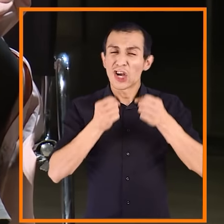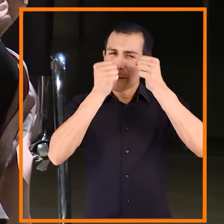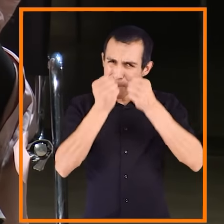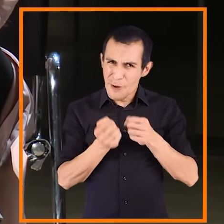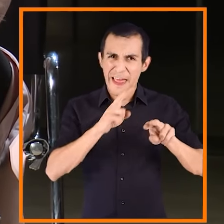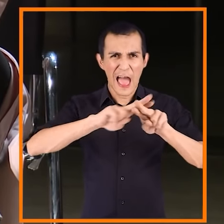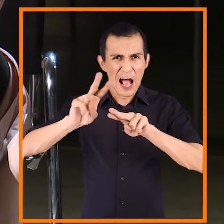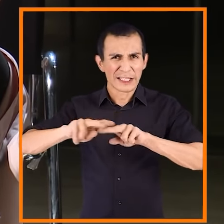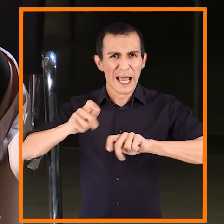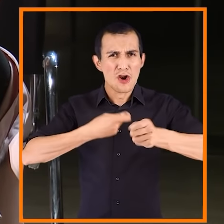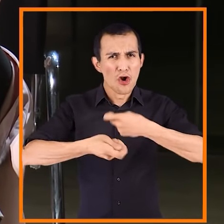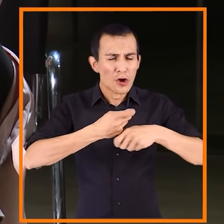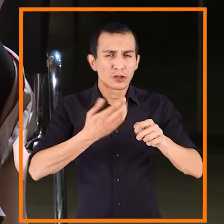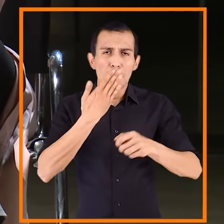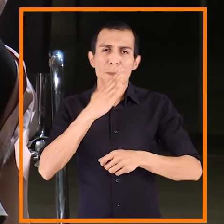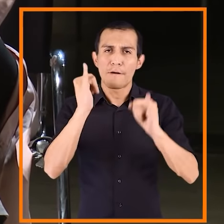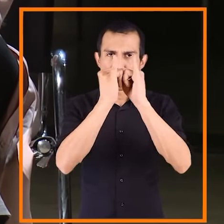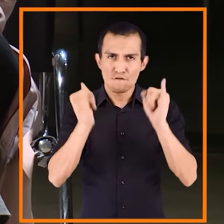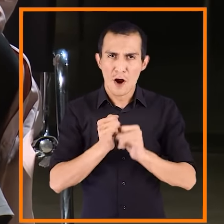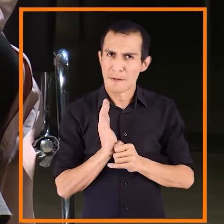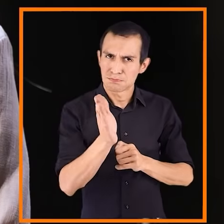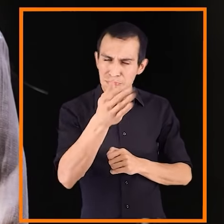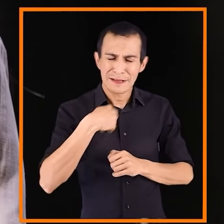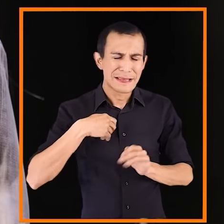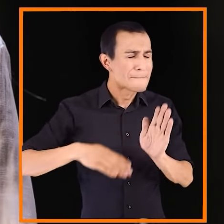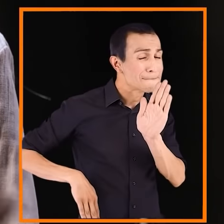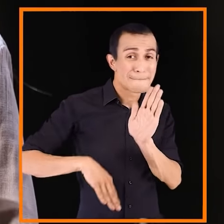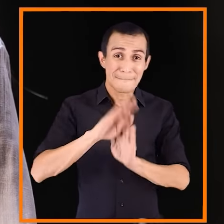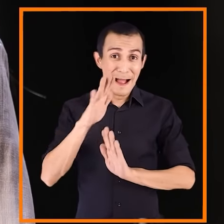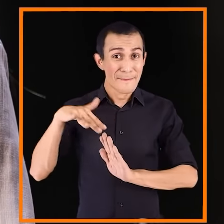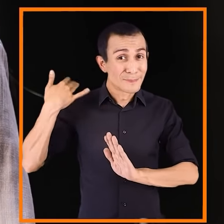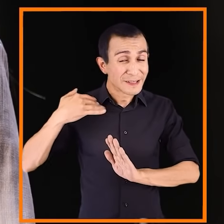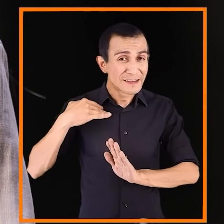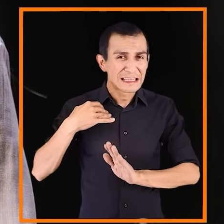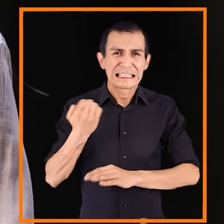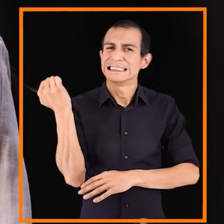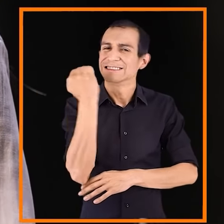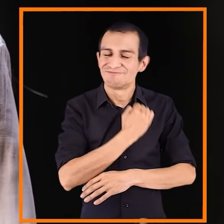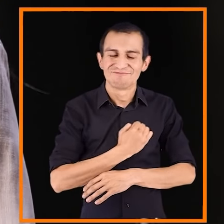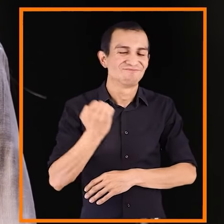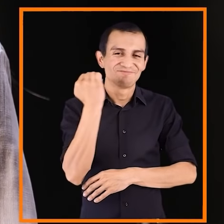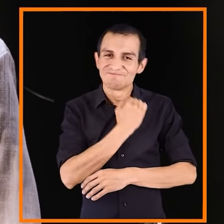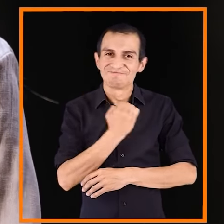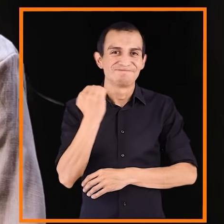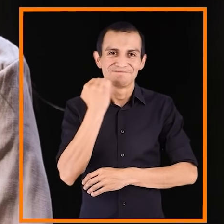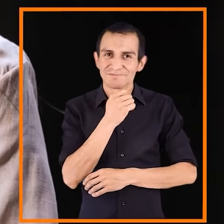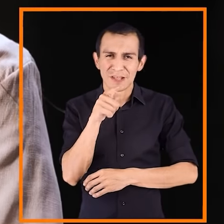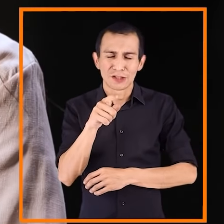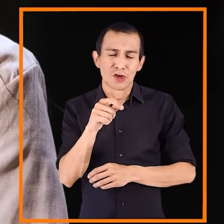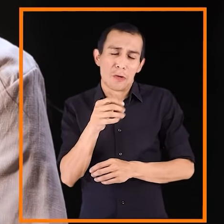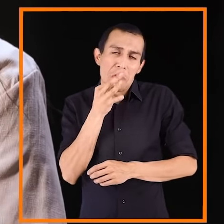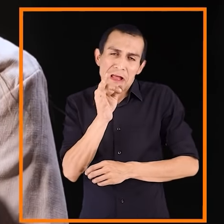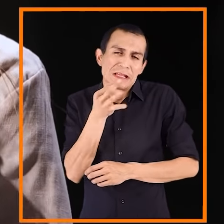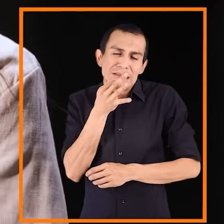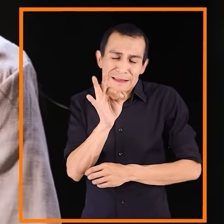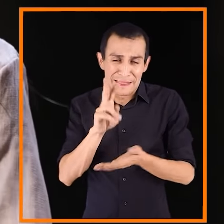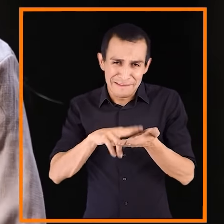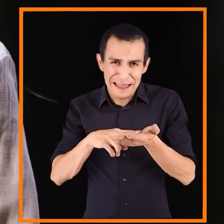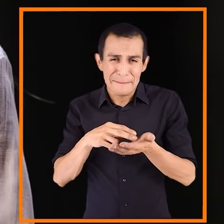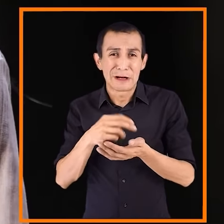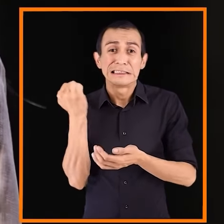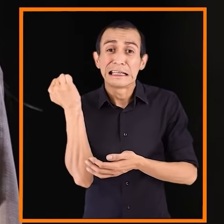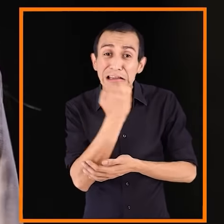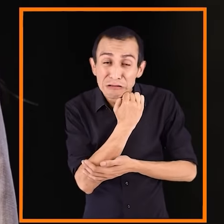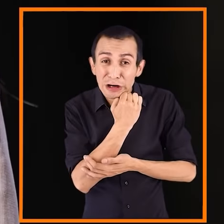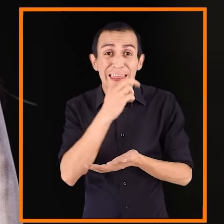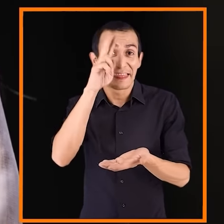Invitarlos a que se pueden hacer los negocios de forma diferente y que sobre todo que se equivoquen, y esto puede sonar muy cliché y todo,